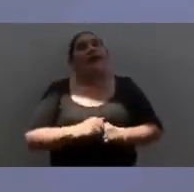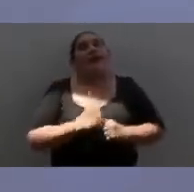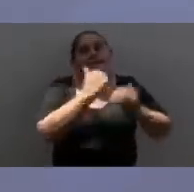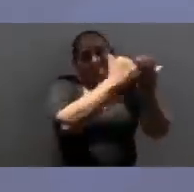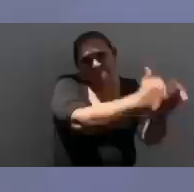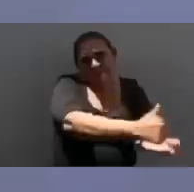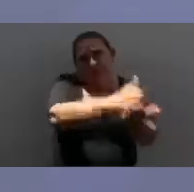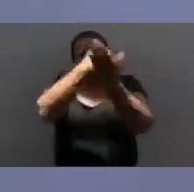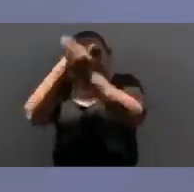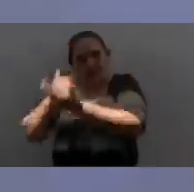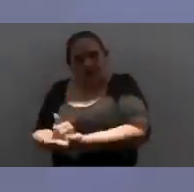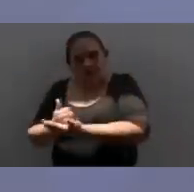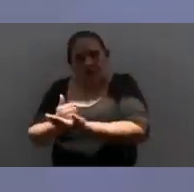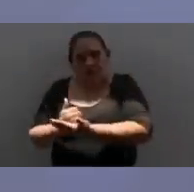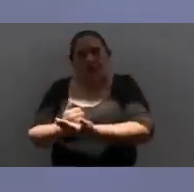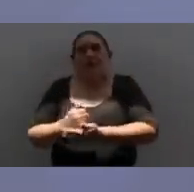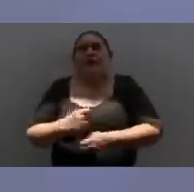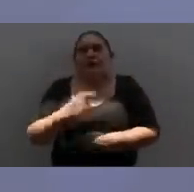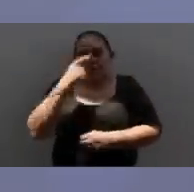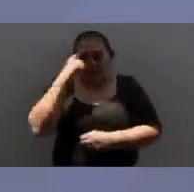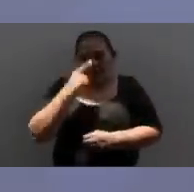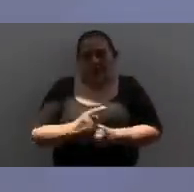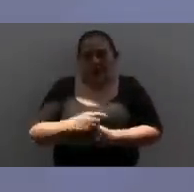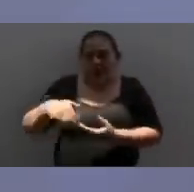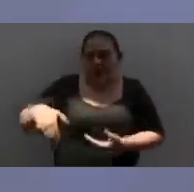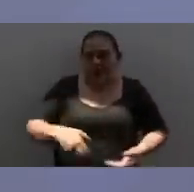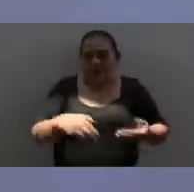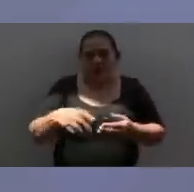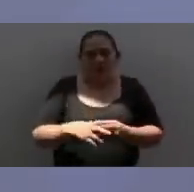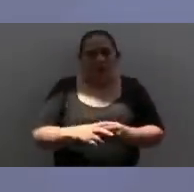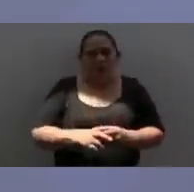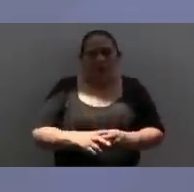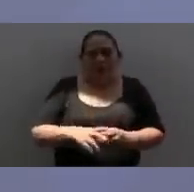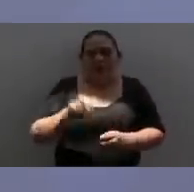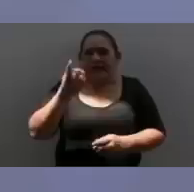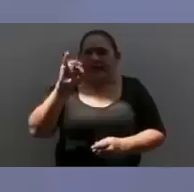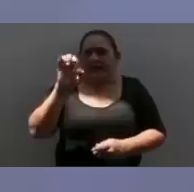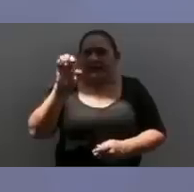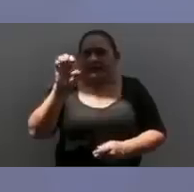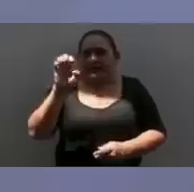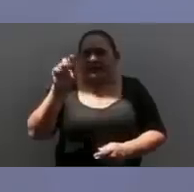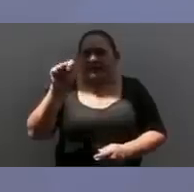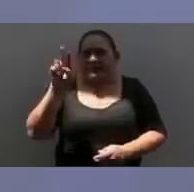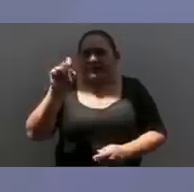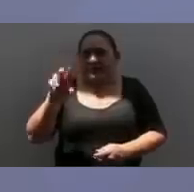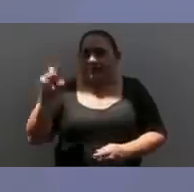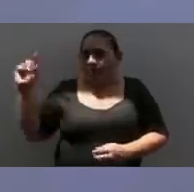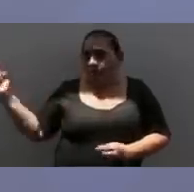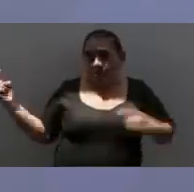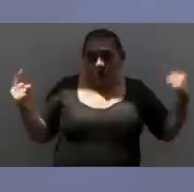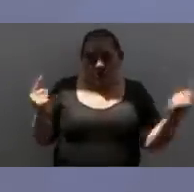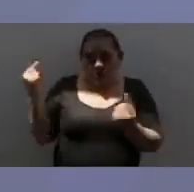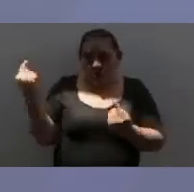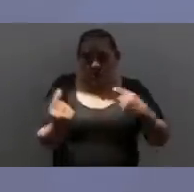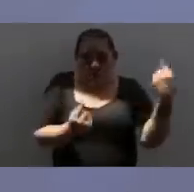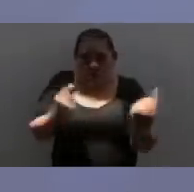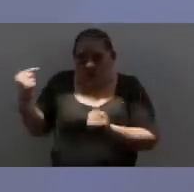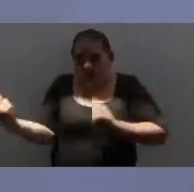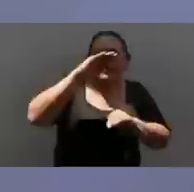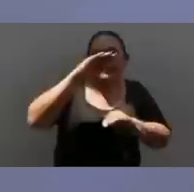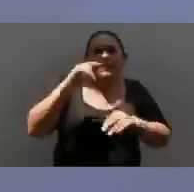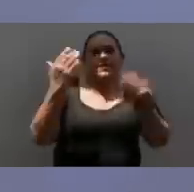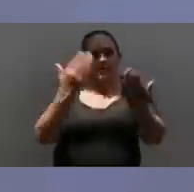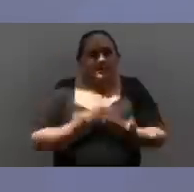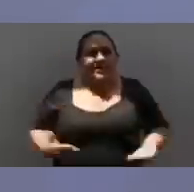como alimentadores de las rutas de transporte y el Yetram. Entonces va a seguir habiendo chamba para